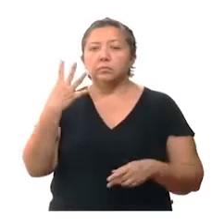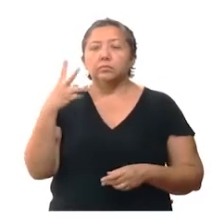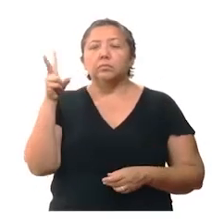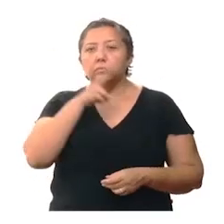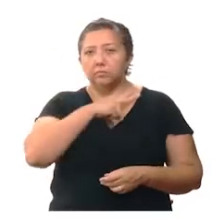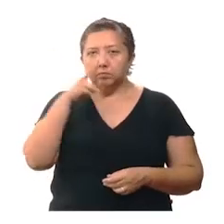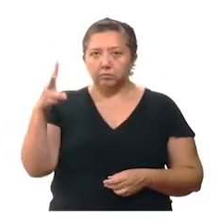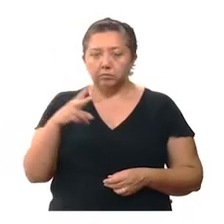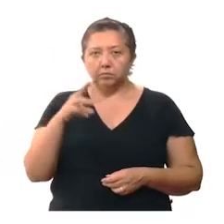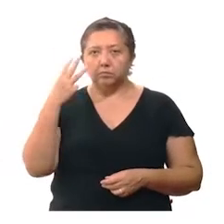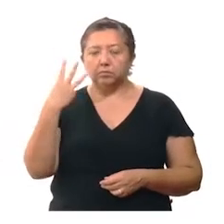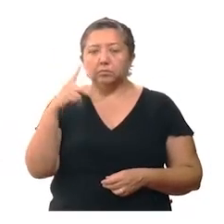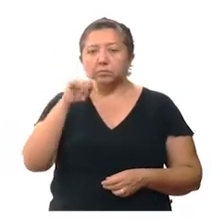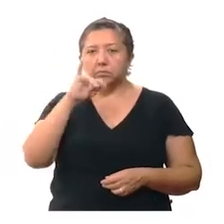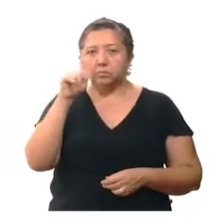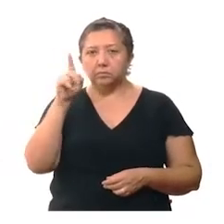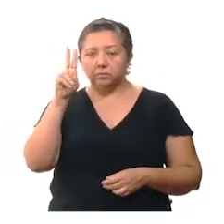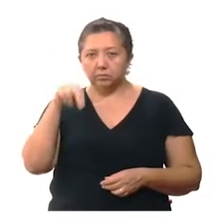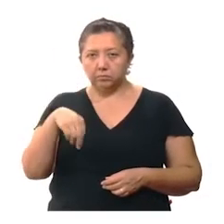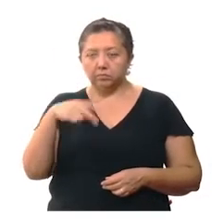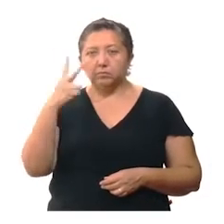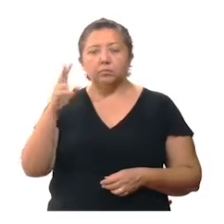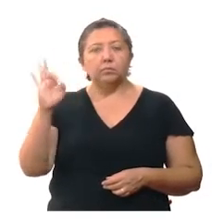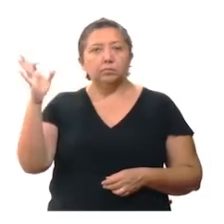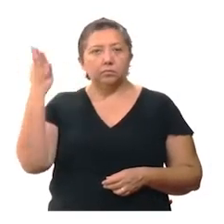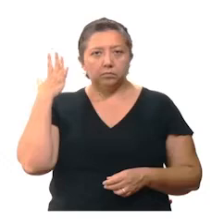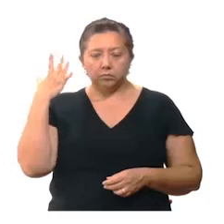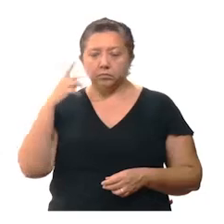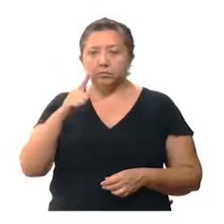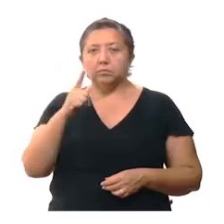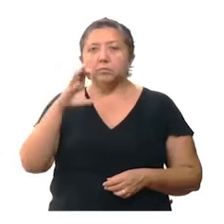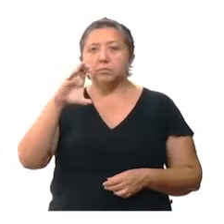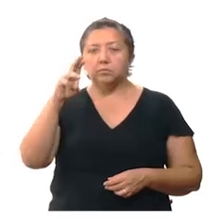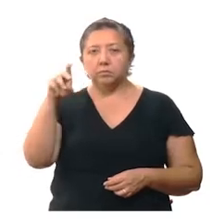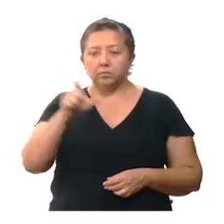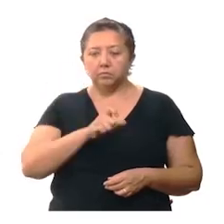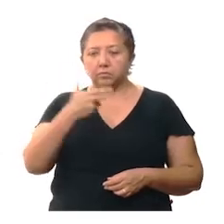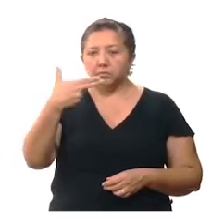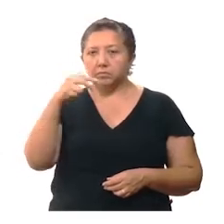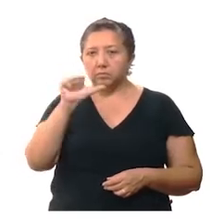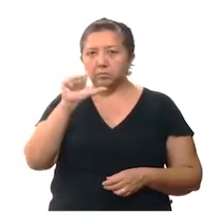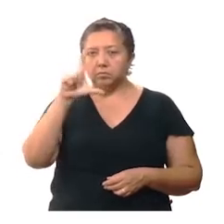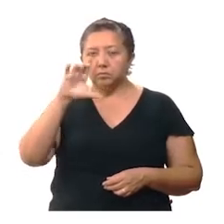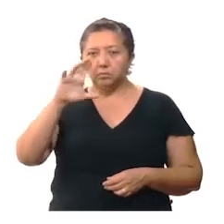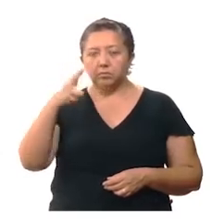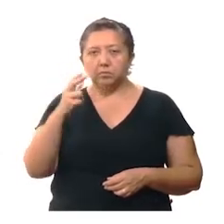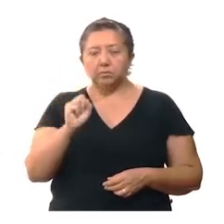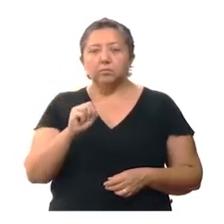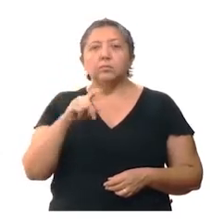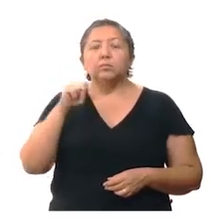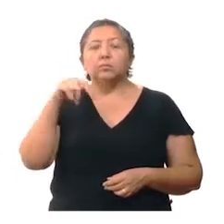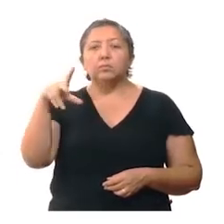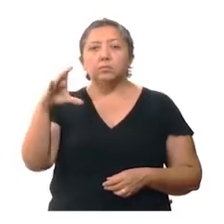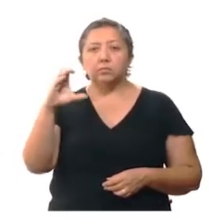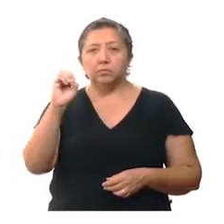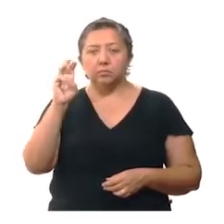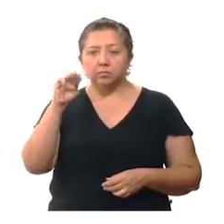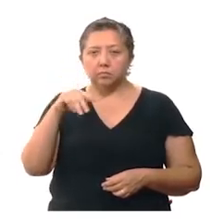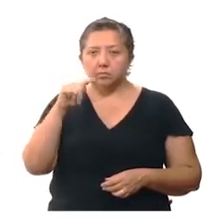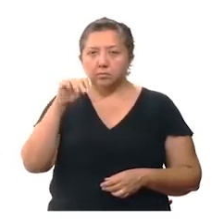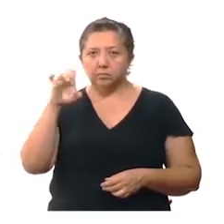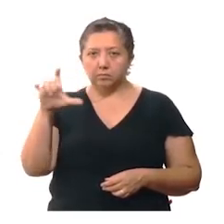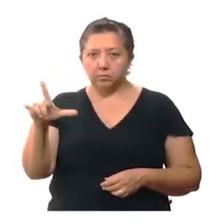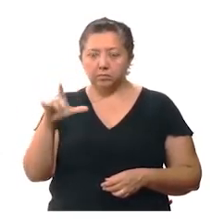en Valladolid, 3 en Tizimín, 2 foráneos y 1 en Chemash, Jalachó, Río Lagartos, Tecash, Tecom,